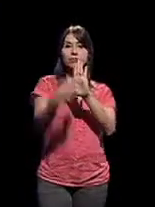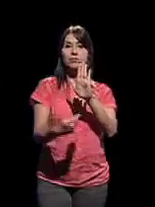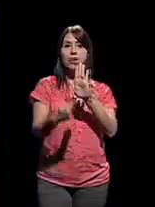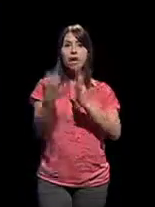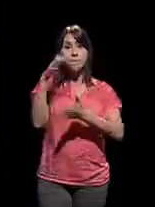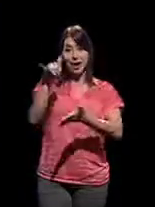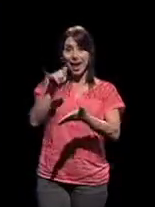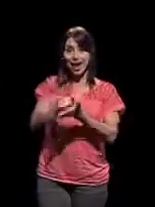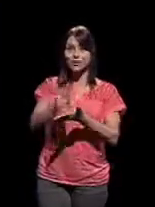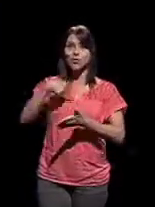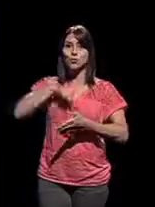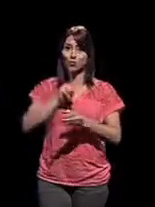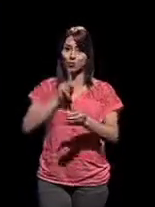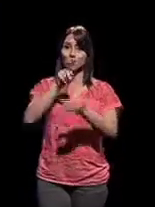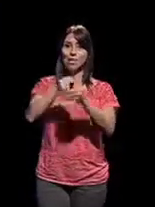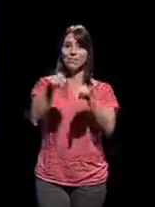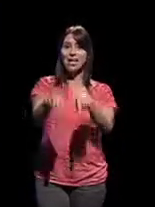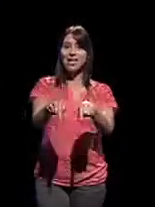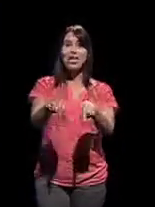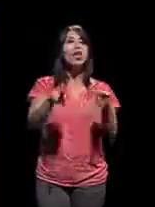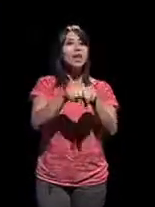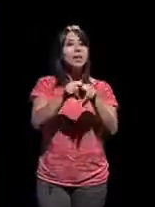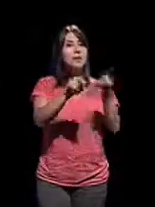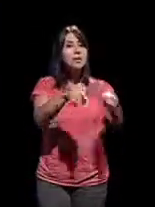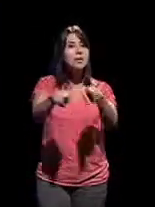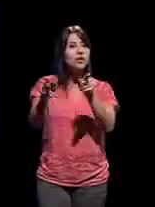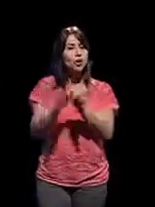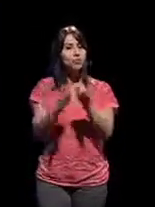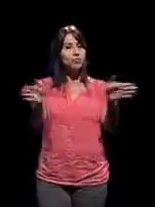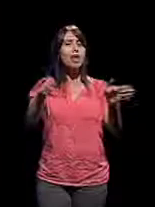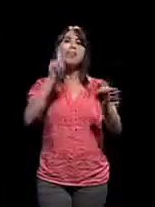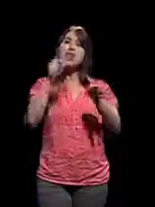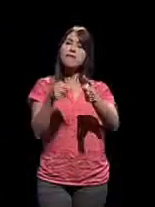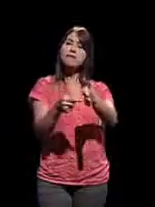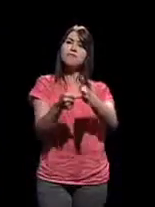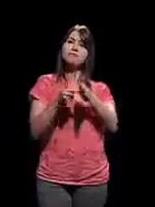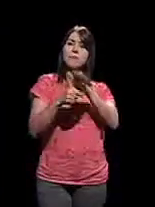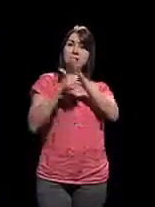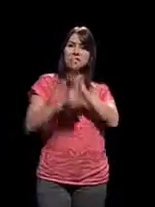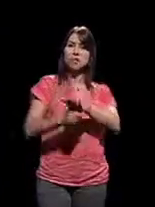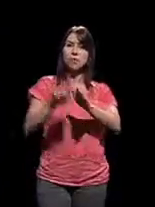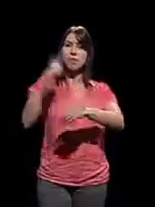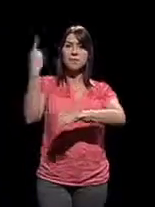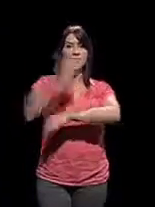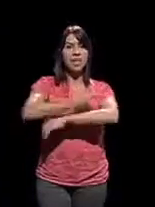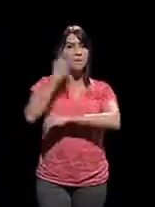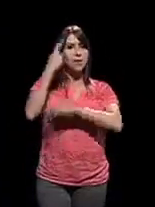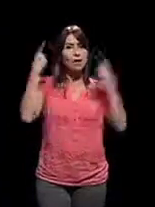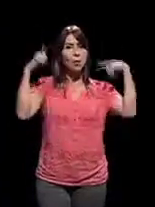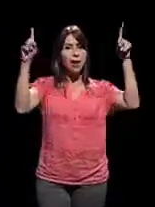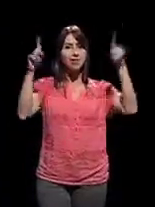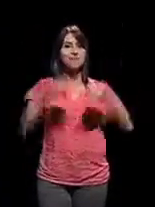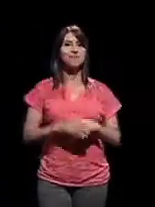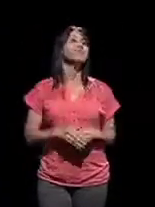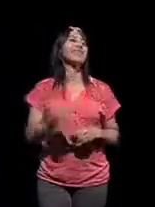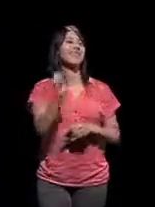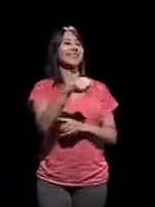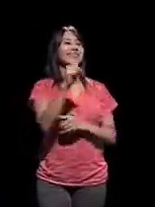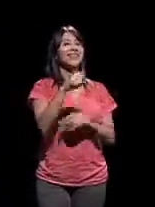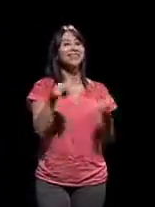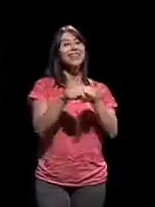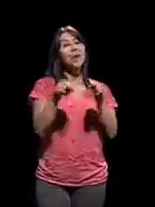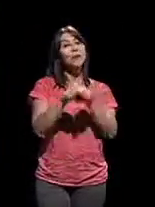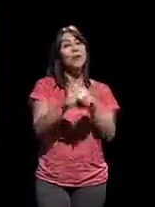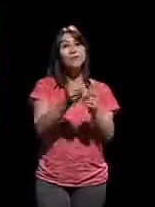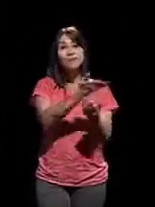en la visibilidad. Y para eso vamos a estar ahí personas, y para eso está la gente, la sociedad civil, para que ejerzan la presión desde el primer día de gobierno para que esas cosas se